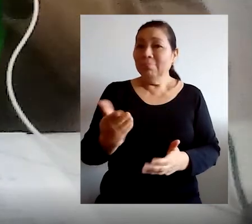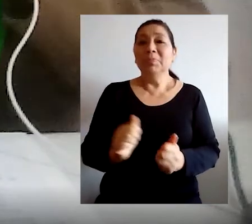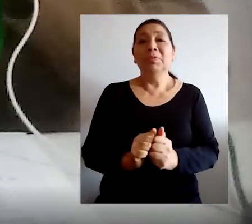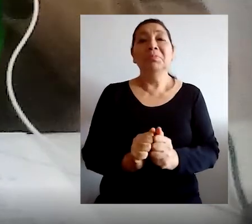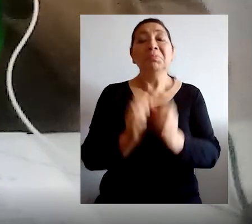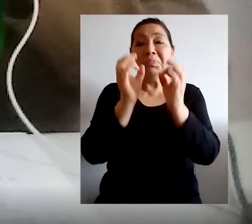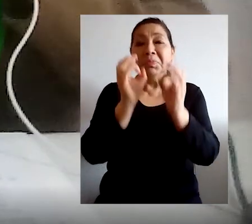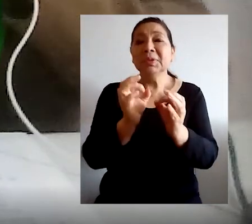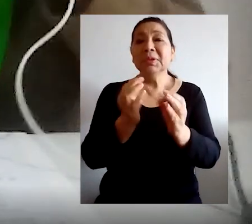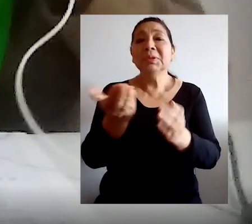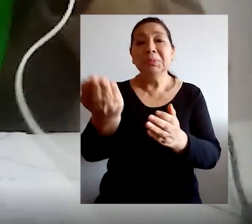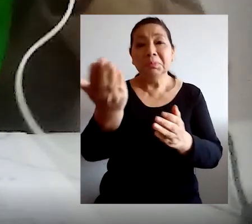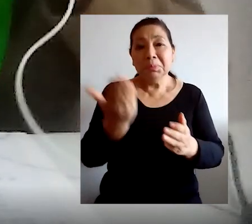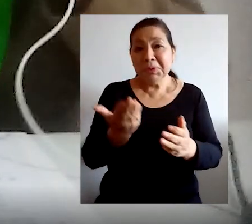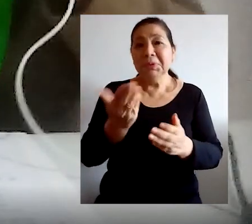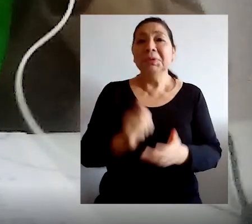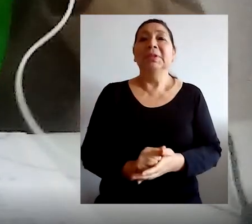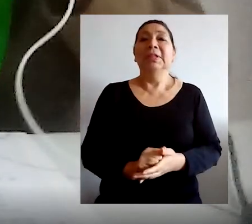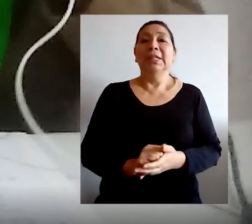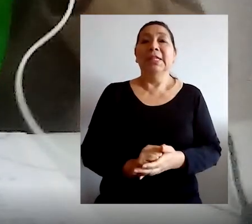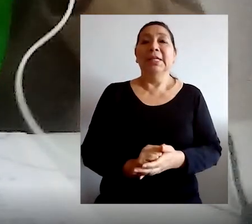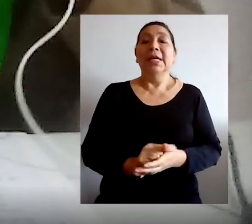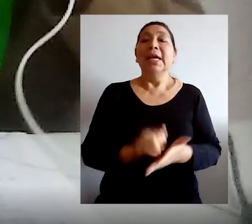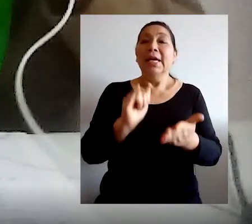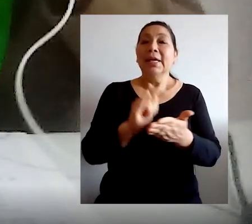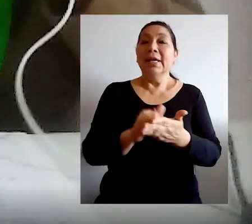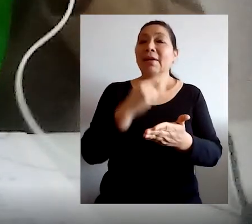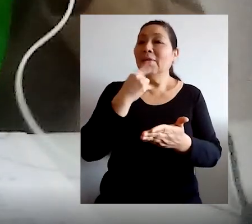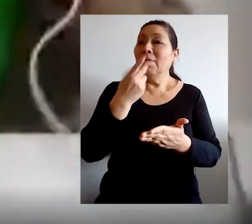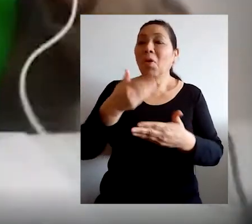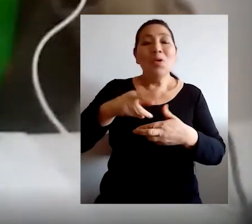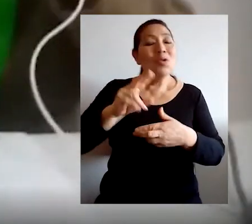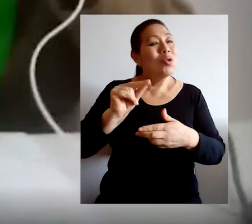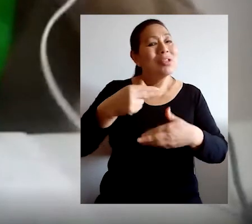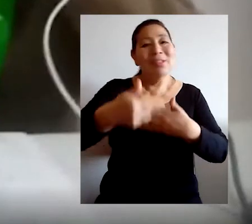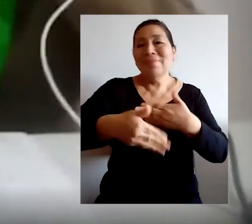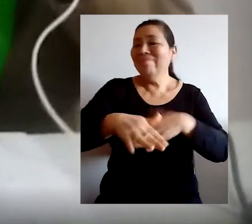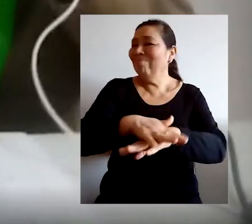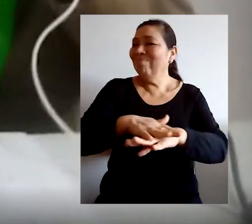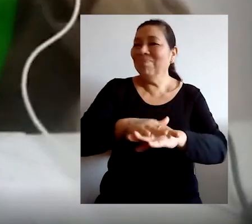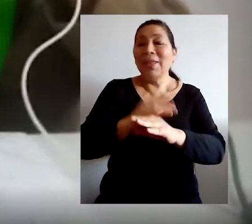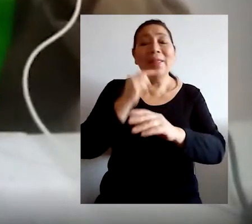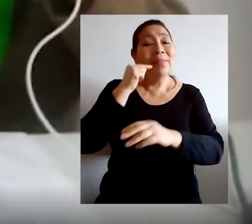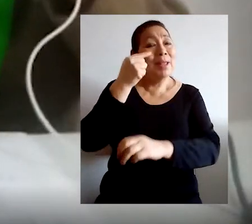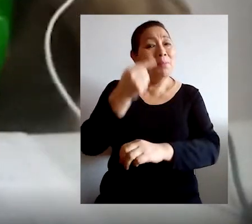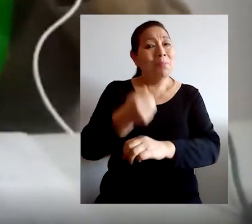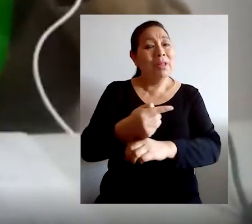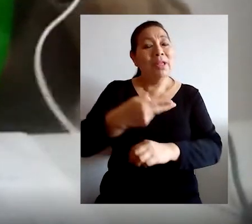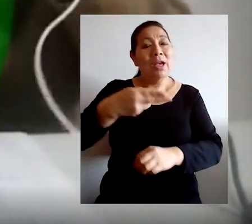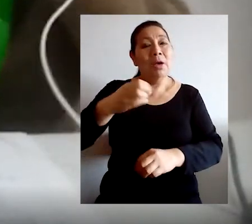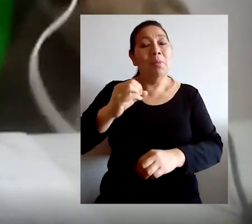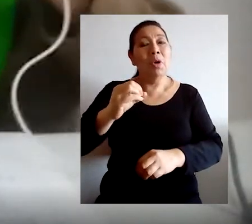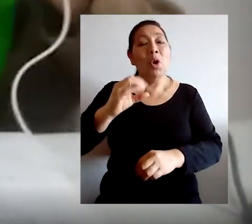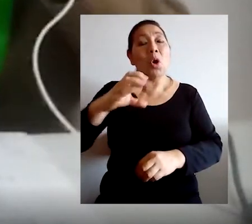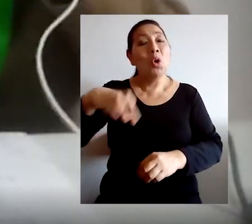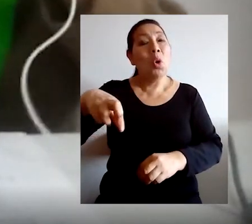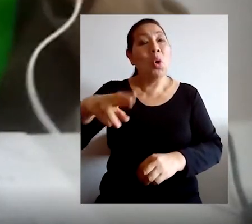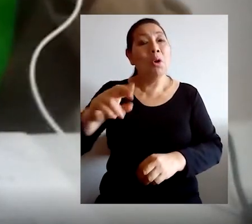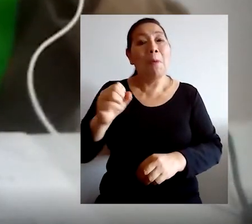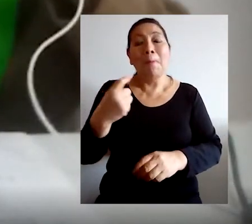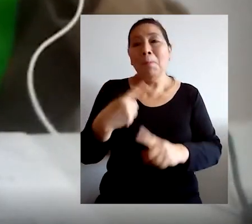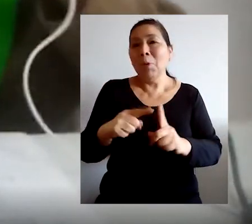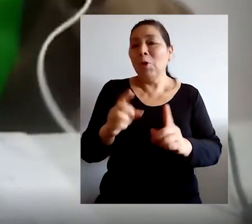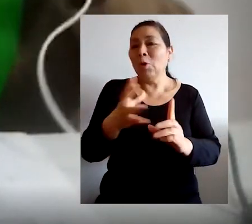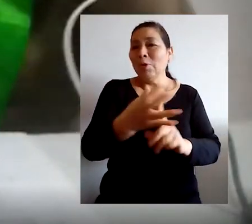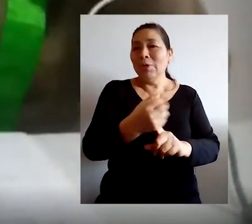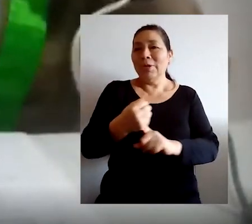magistrados, concretamente se solicita que se declare la improcedencia de la demanda de habeas corpus del presente proceso al haber ocurrido